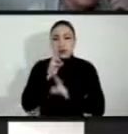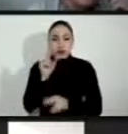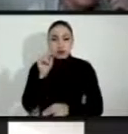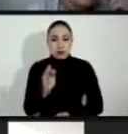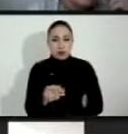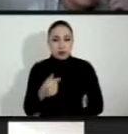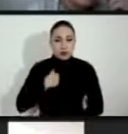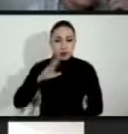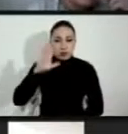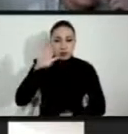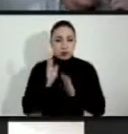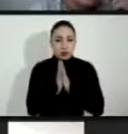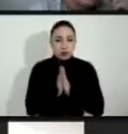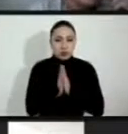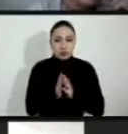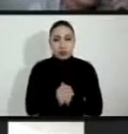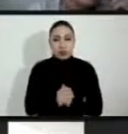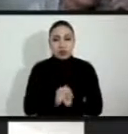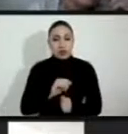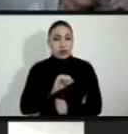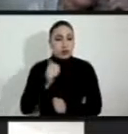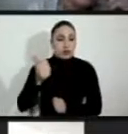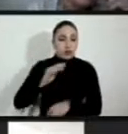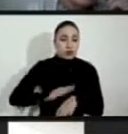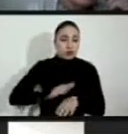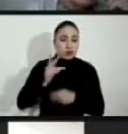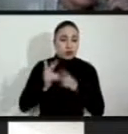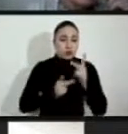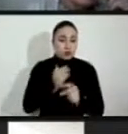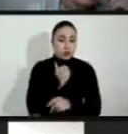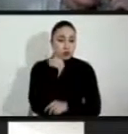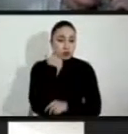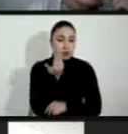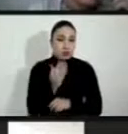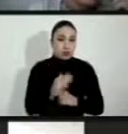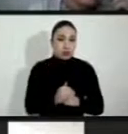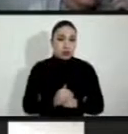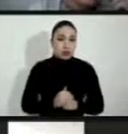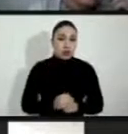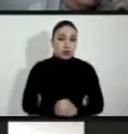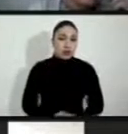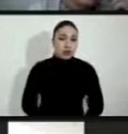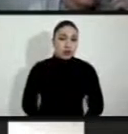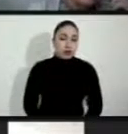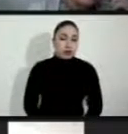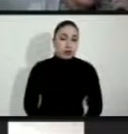¿Alguna otra diputada o diputado está quiere hacer uso de la palabra a favor o en contra?